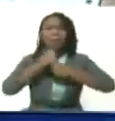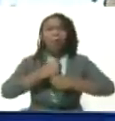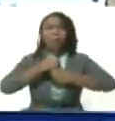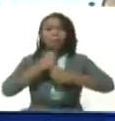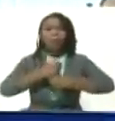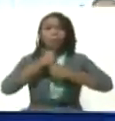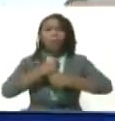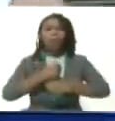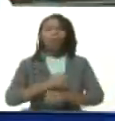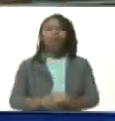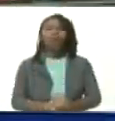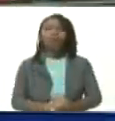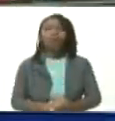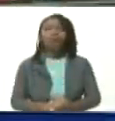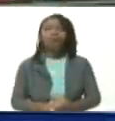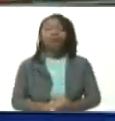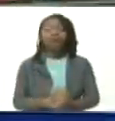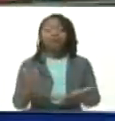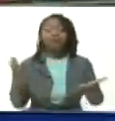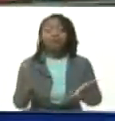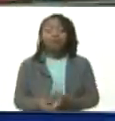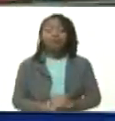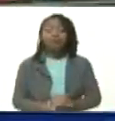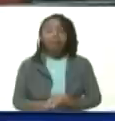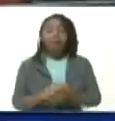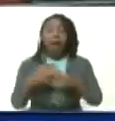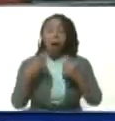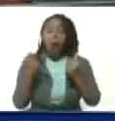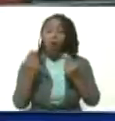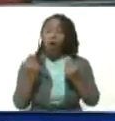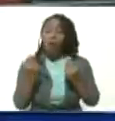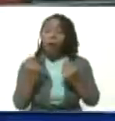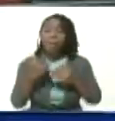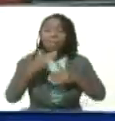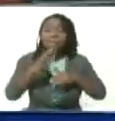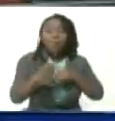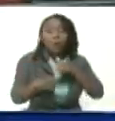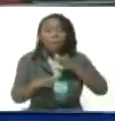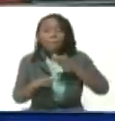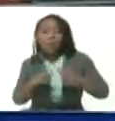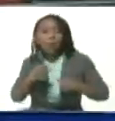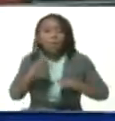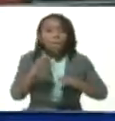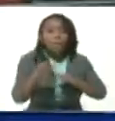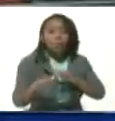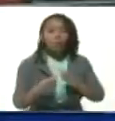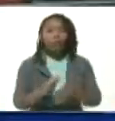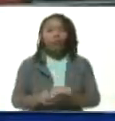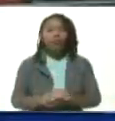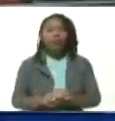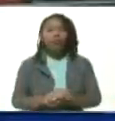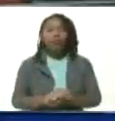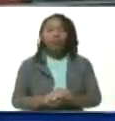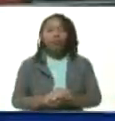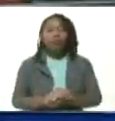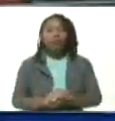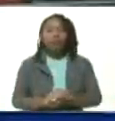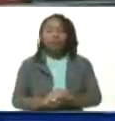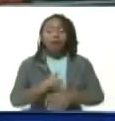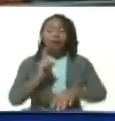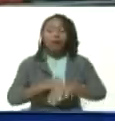cabalgando. Y la economía paso a paso, a ritmo